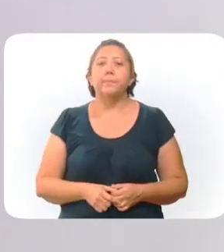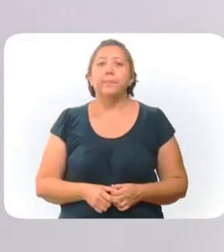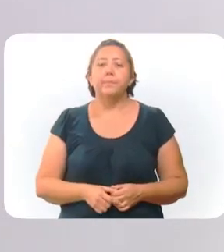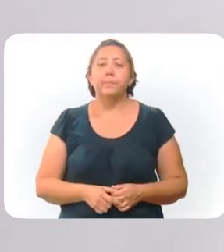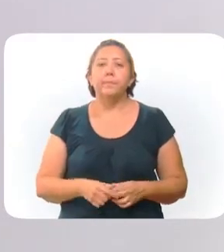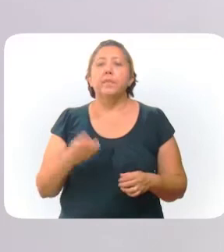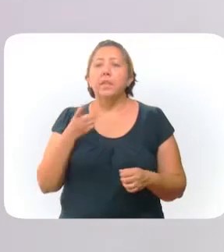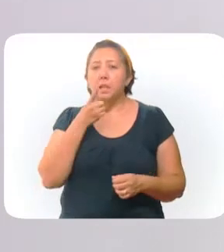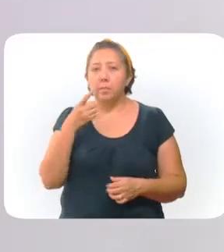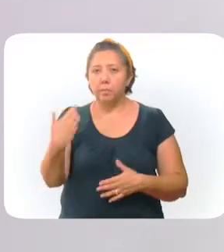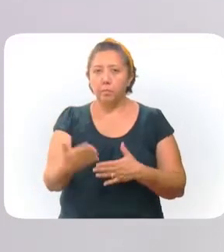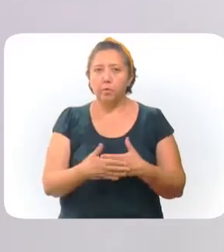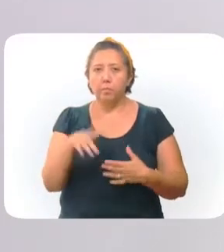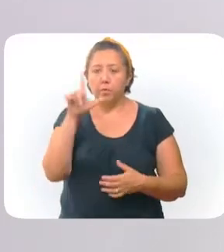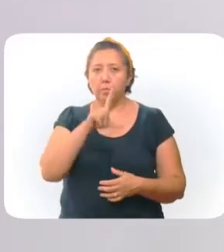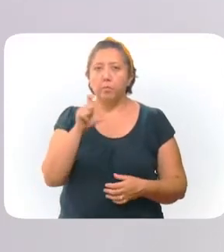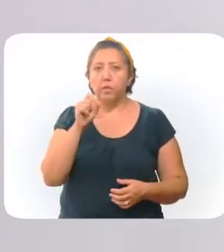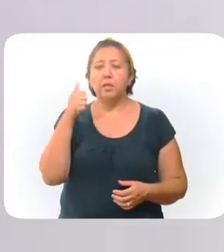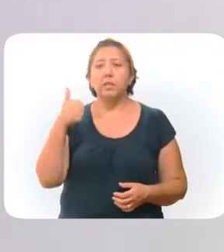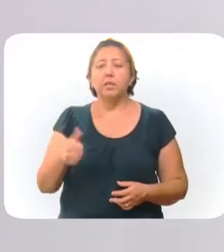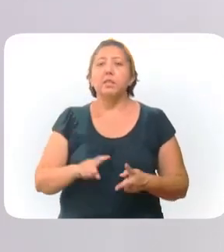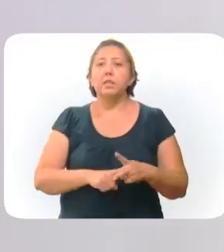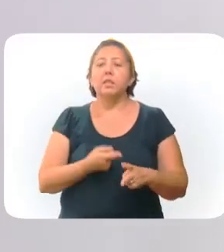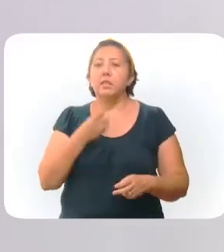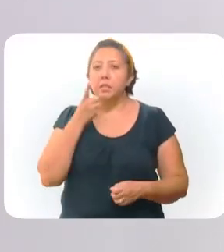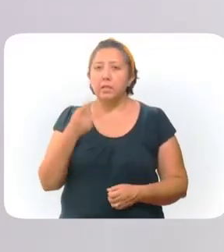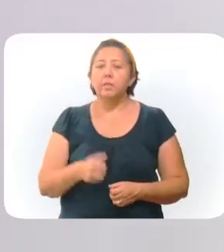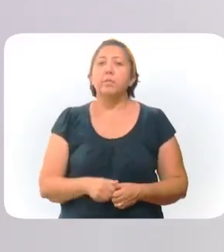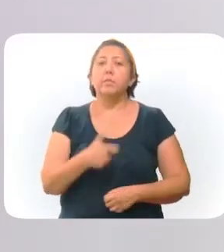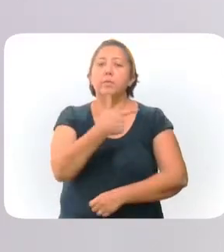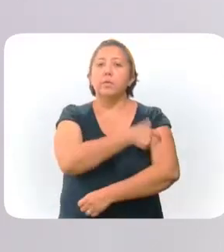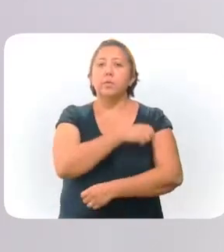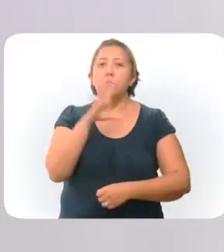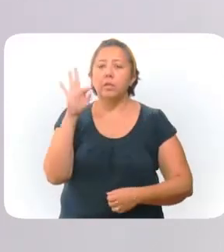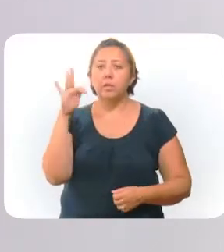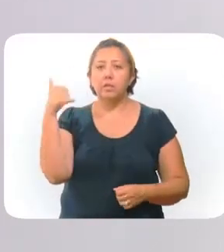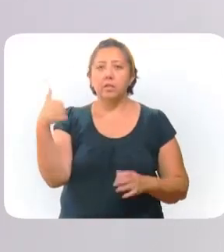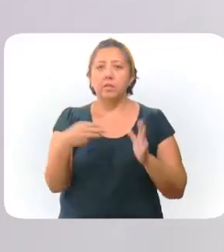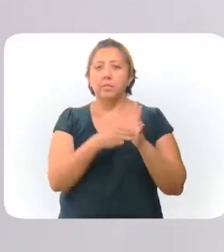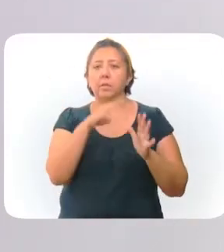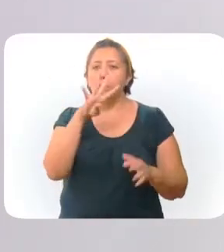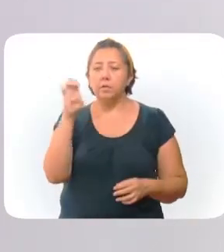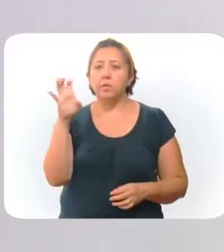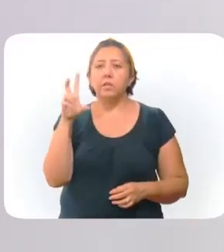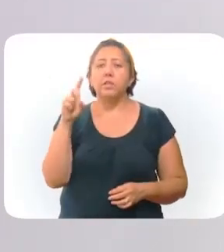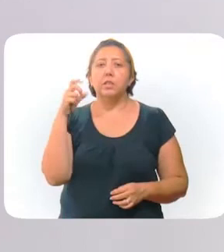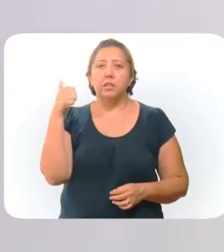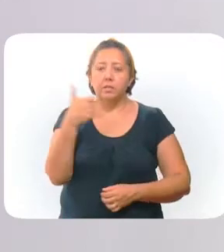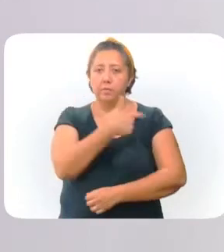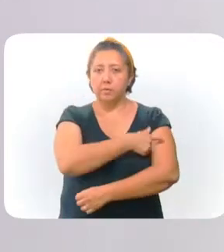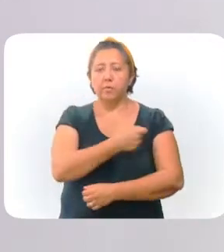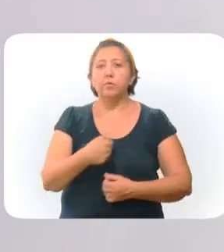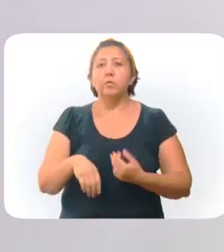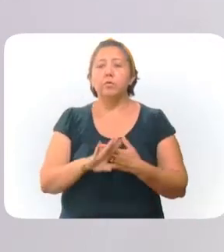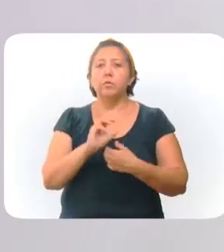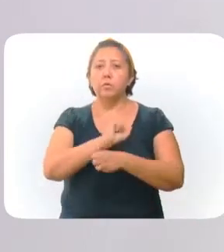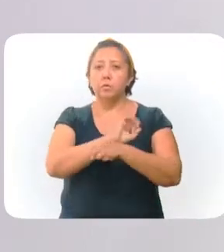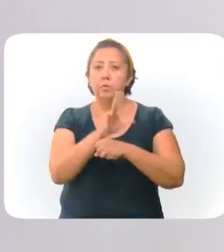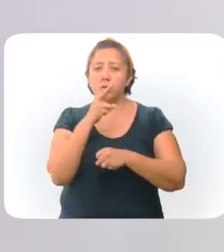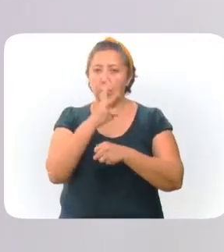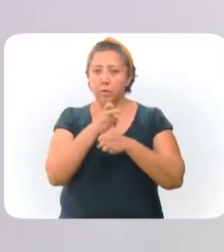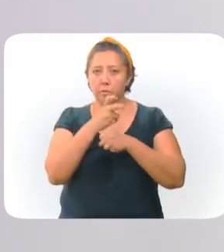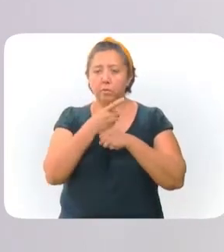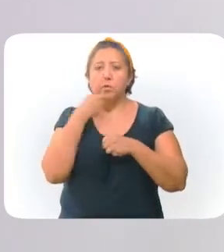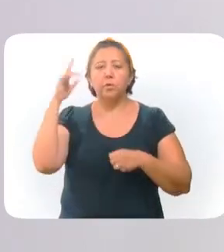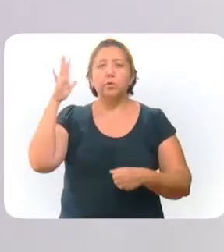A partir del próximo lunes 26 iniciará la aplicación de 46.436 vacunas contra el coronavirus para la segunda